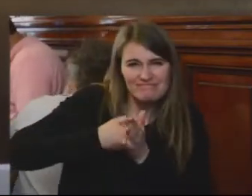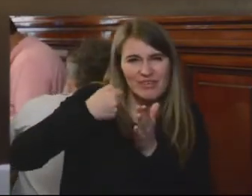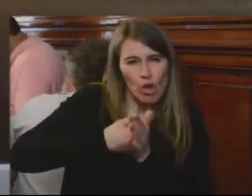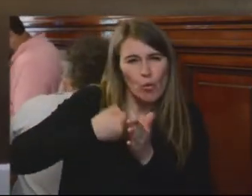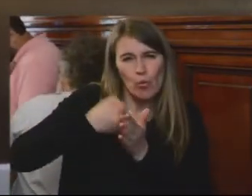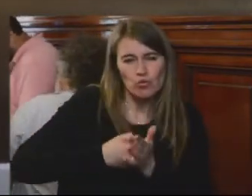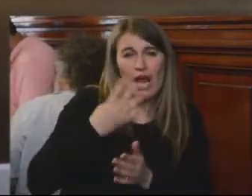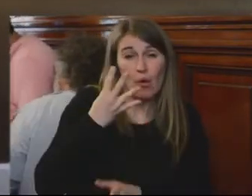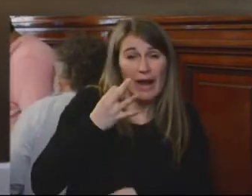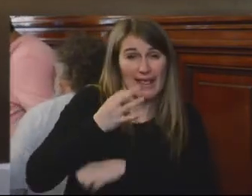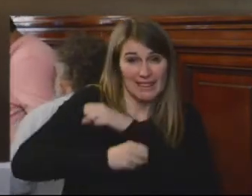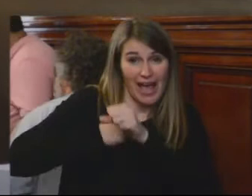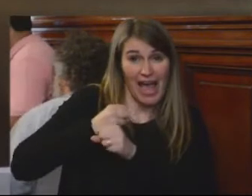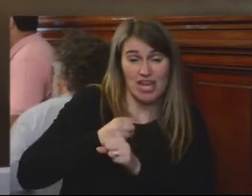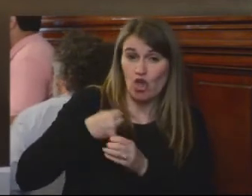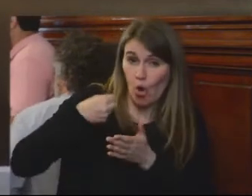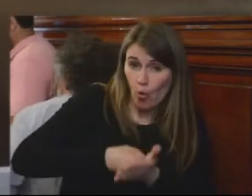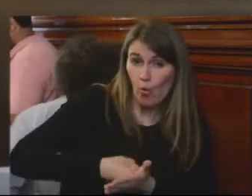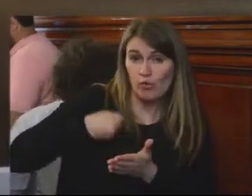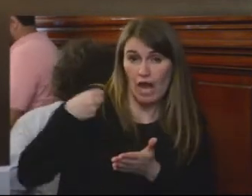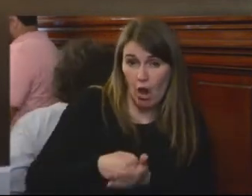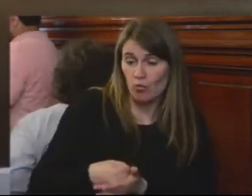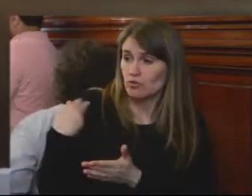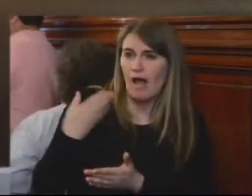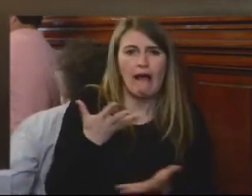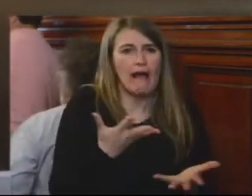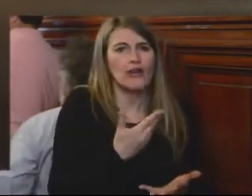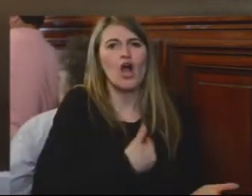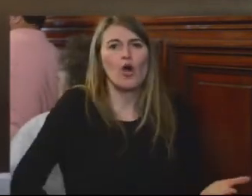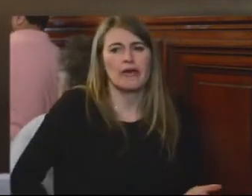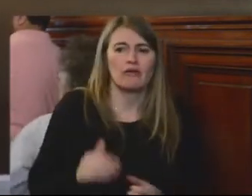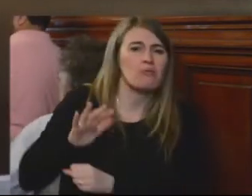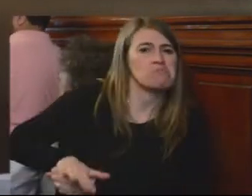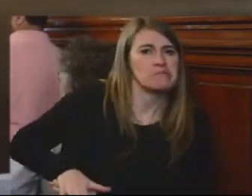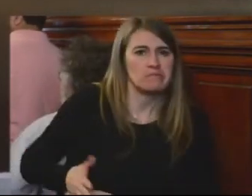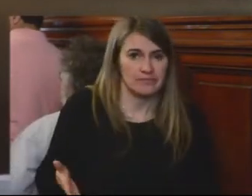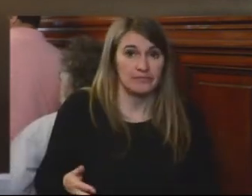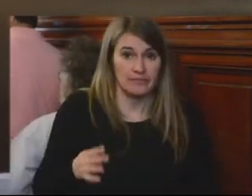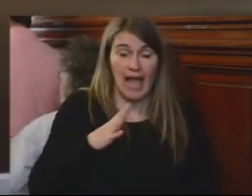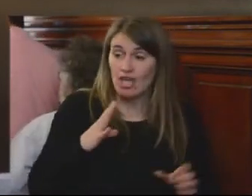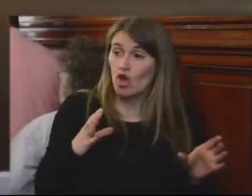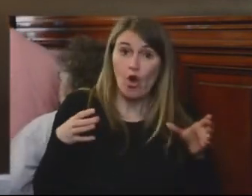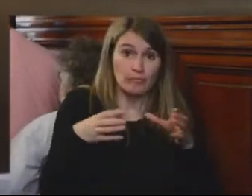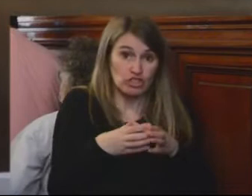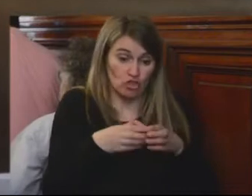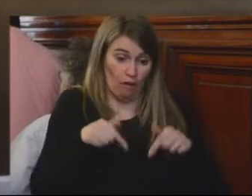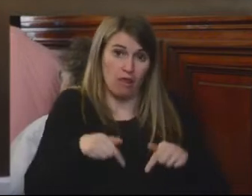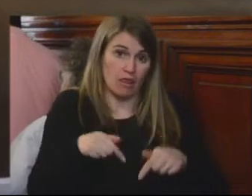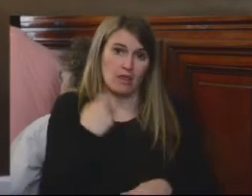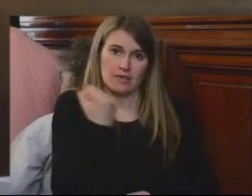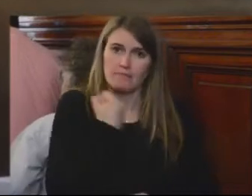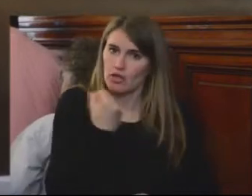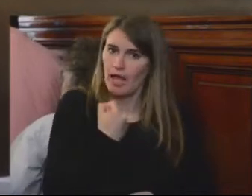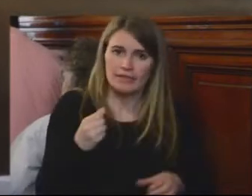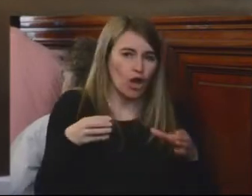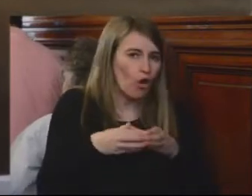40 años de lucha estamos una vez más recurriendo a este ilustre comisión que tan importante fuera en